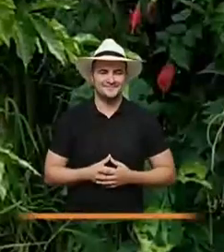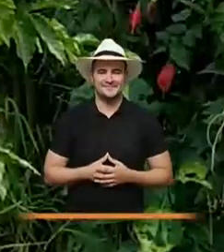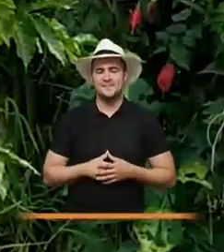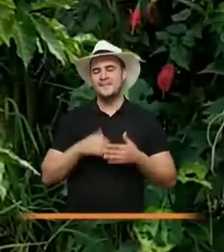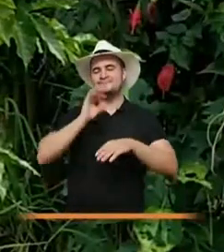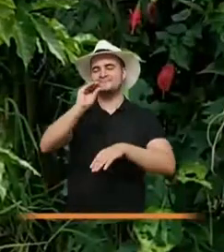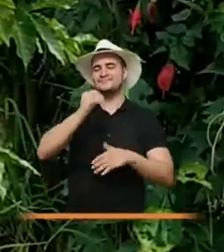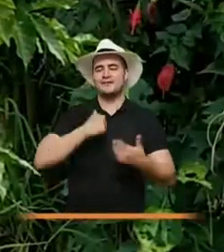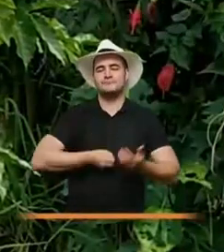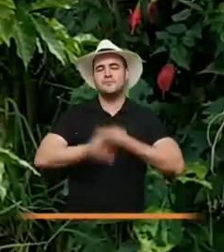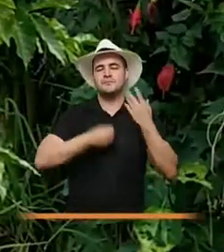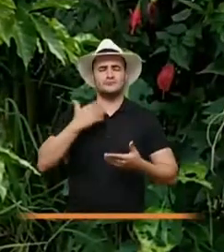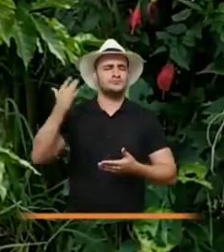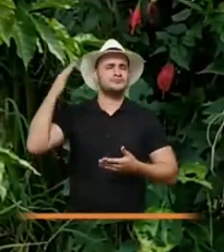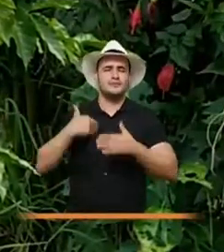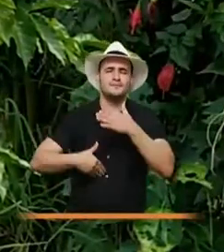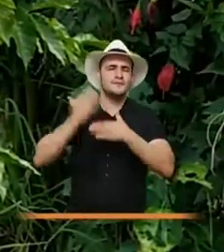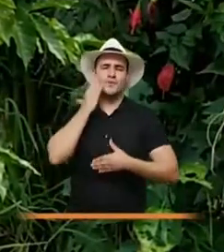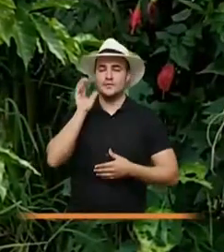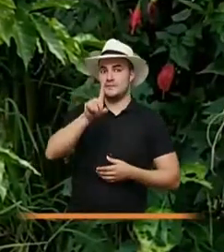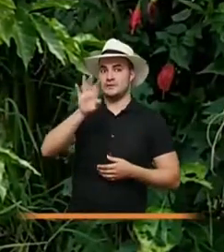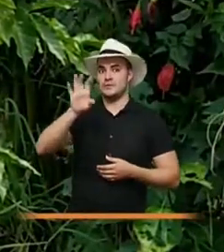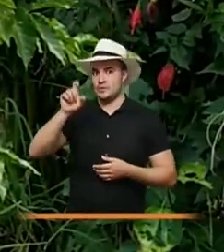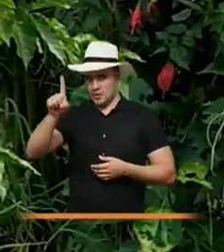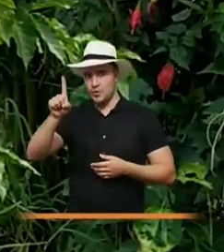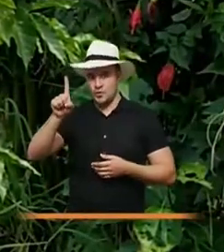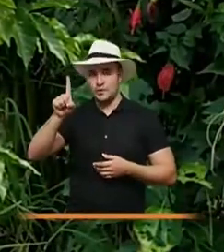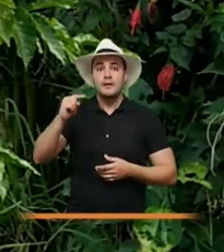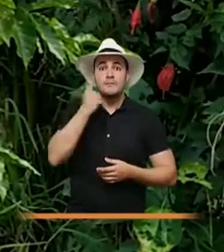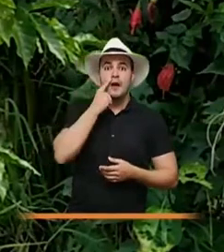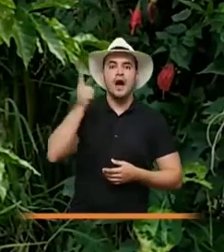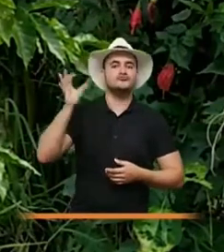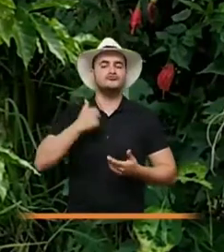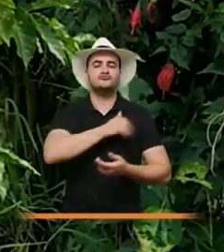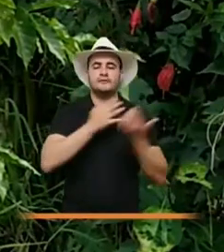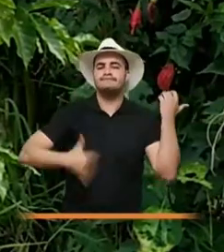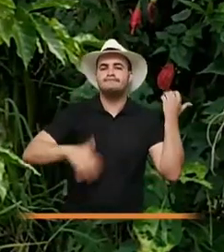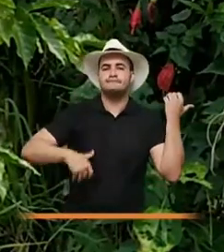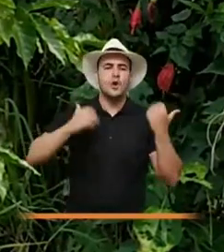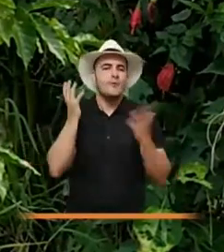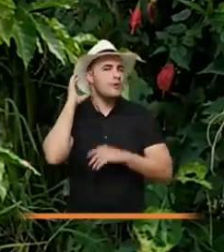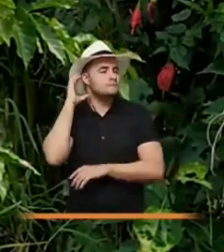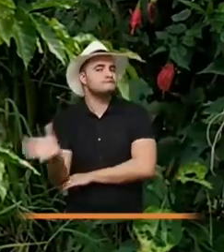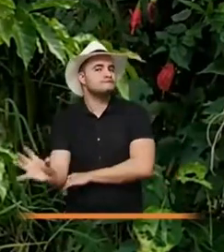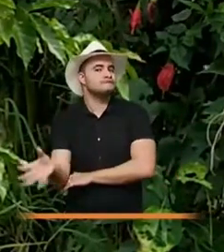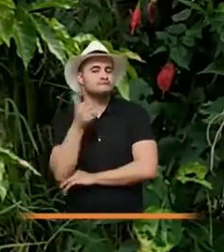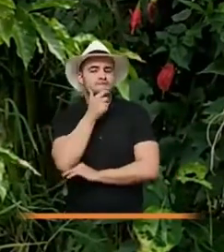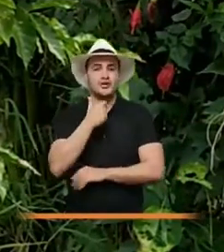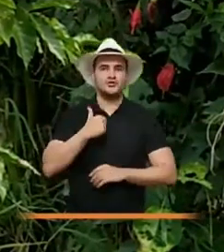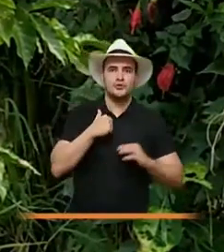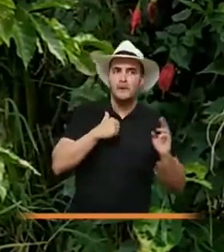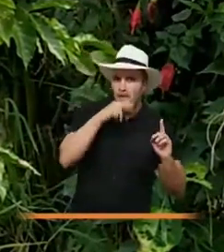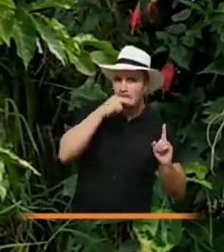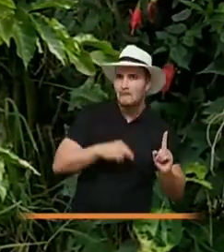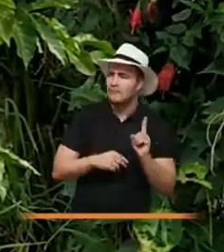otro es del año 1991 porque mi papá escuchaba los festivales de la trova por radio entonces yo por allí escuchaba y